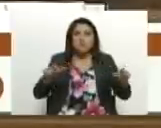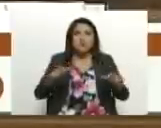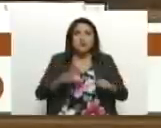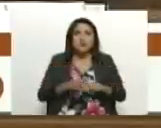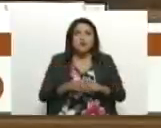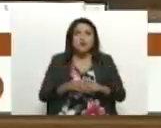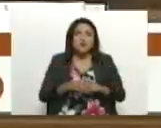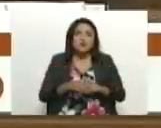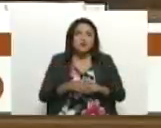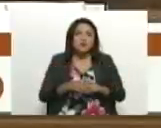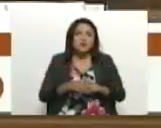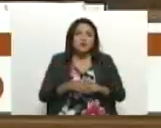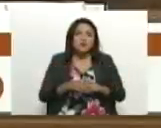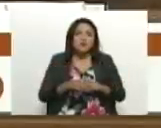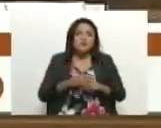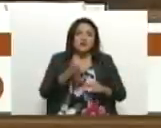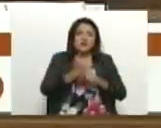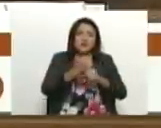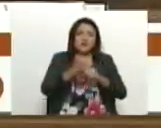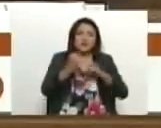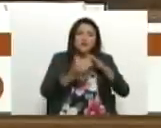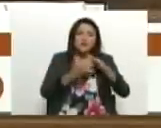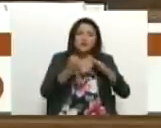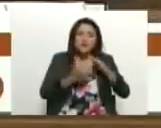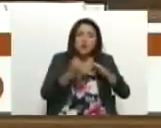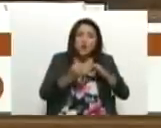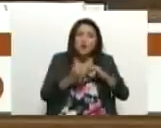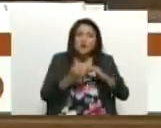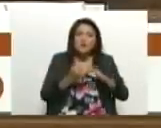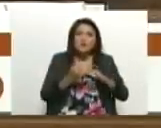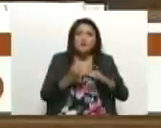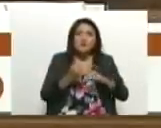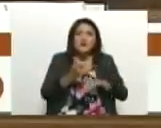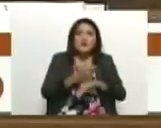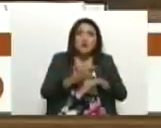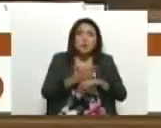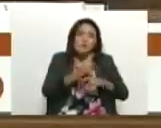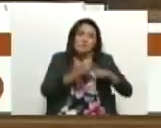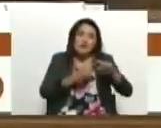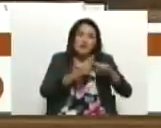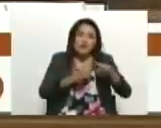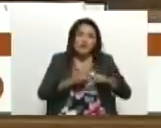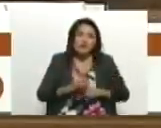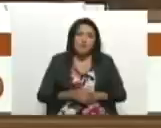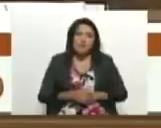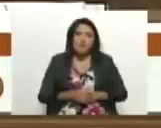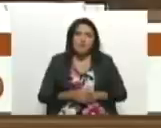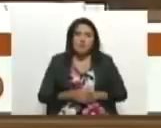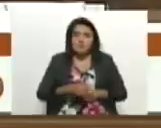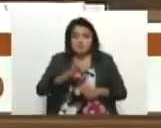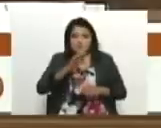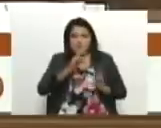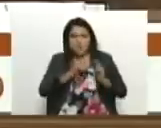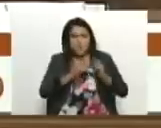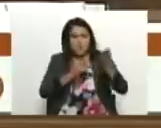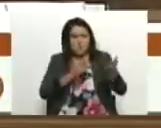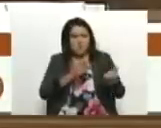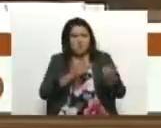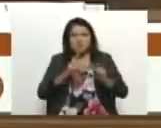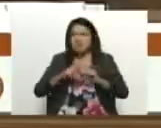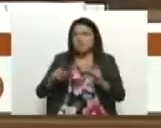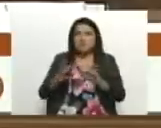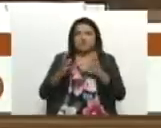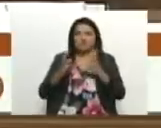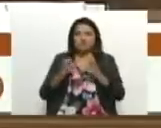medio, que nadie sabe quiénes son. Y la gente se entera quiénes son cuando le ve la cantidad de escoltas y la cantidad